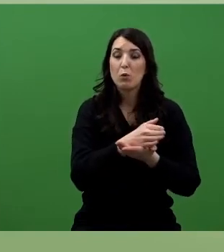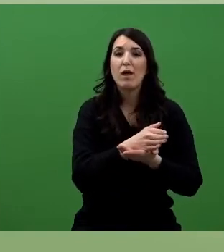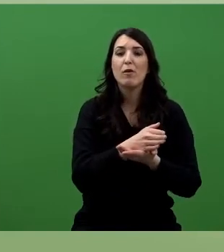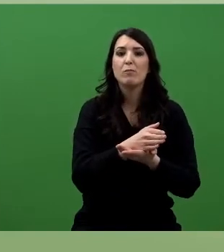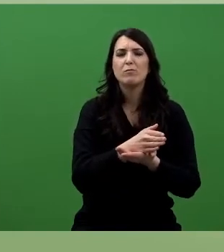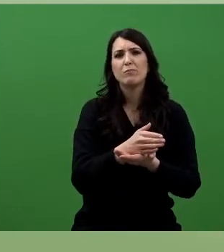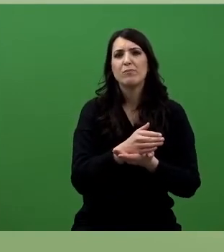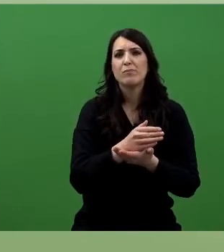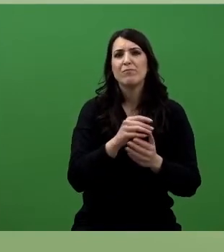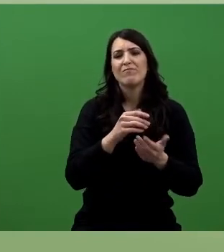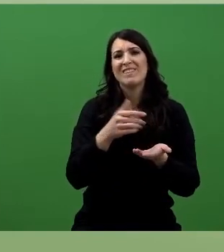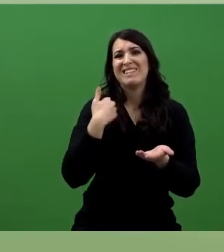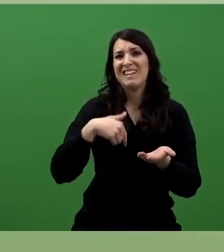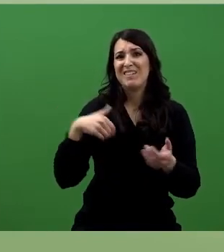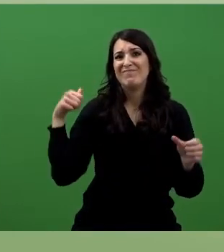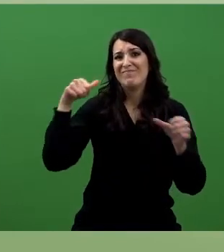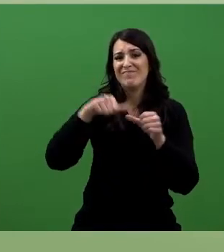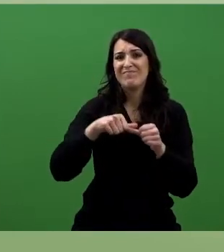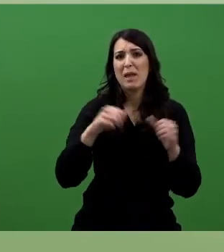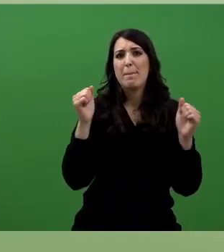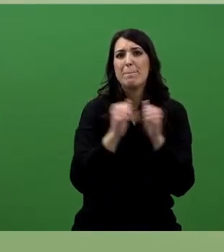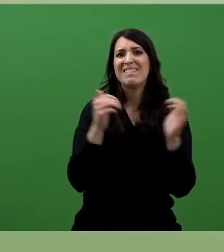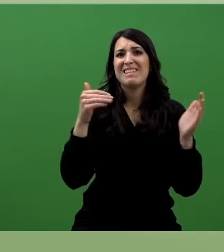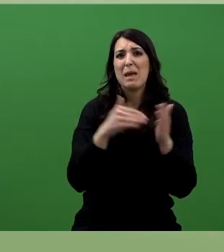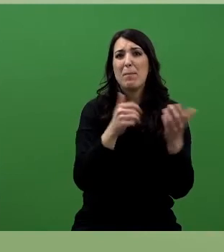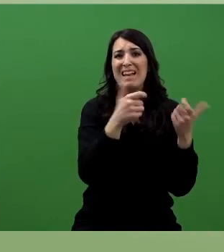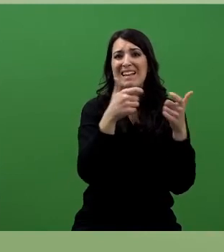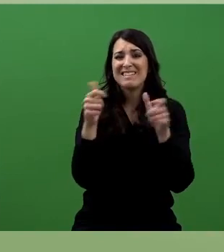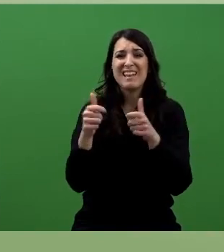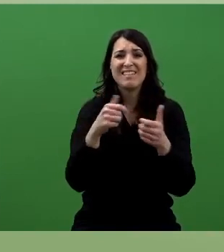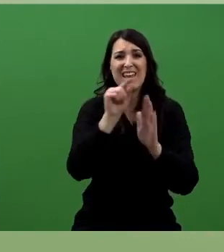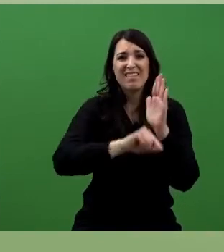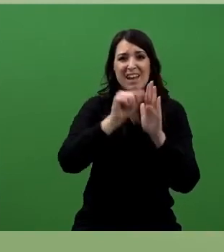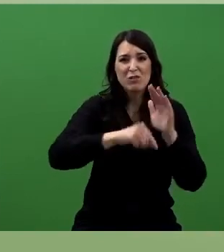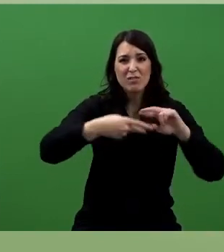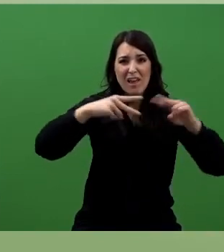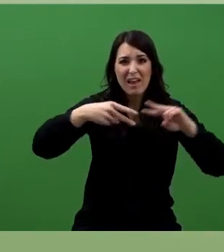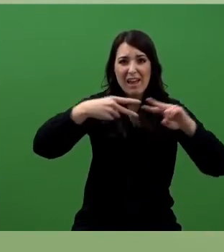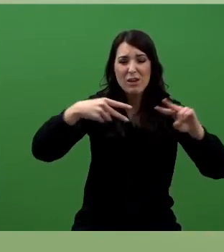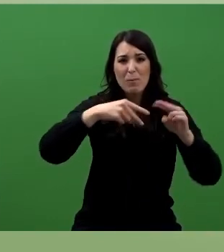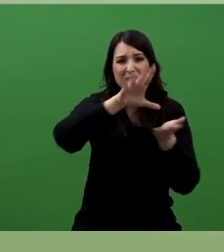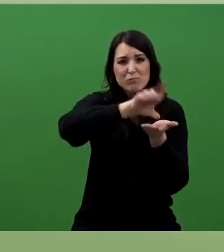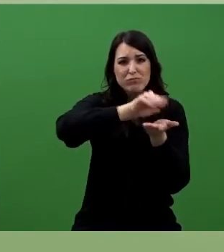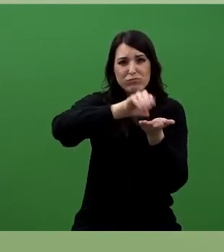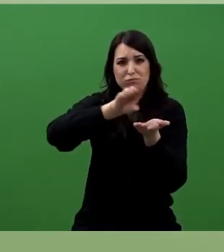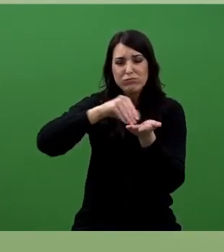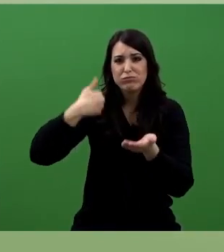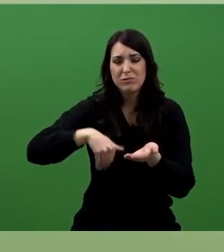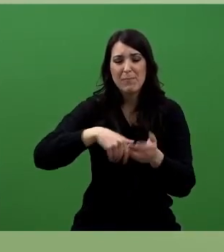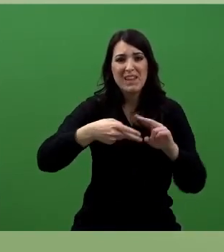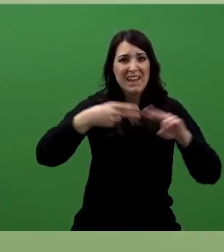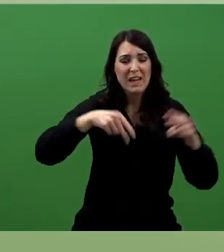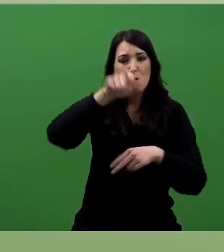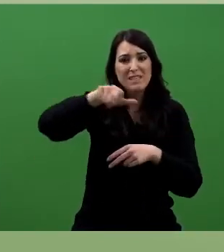recopilando, bueno, ya hemos recopilado más de 20.000 sets de datos, genomas y fenomas de individuos